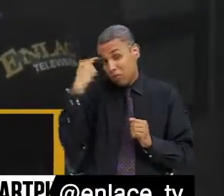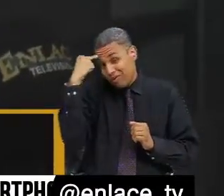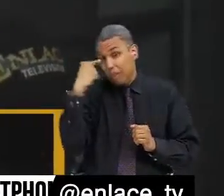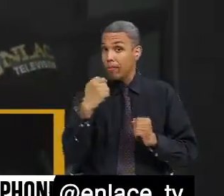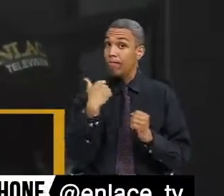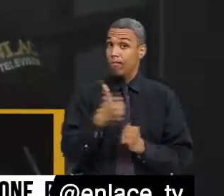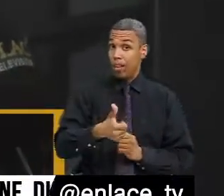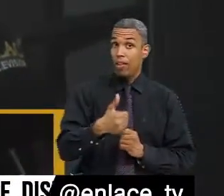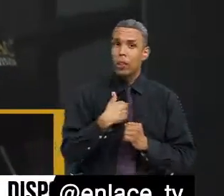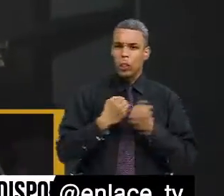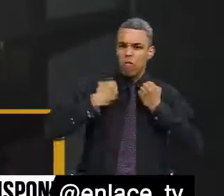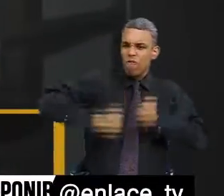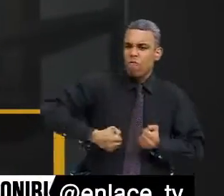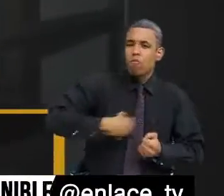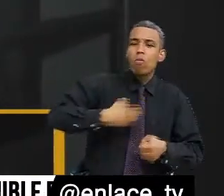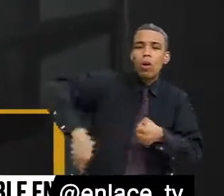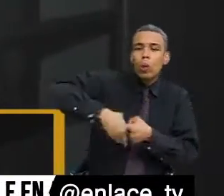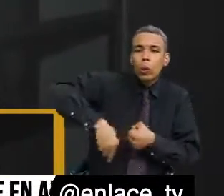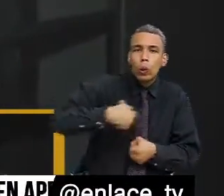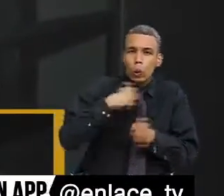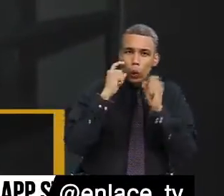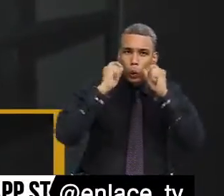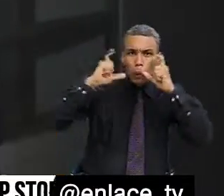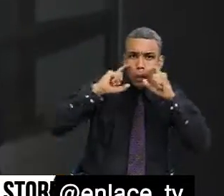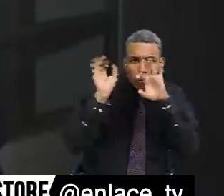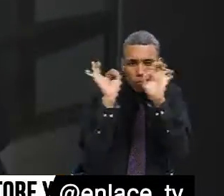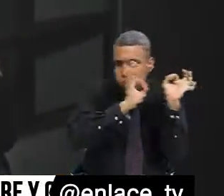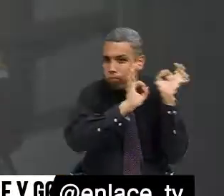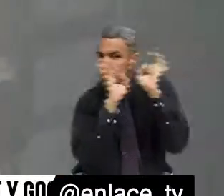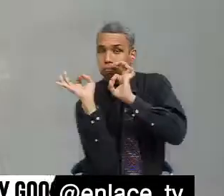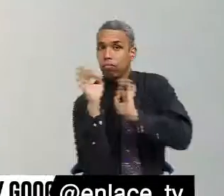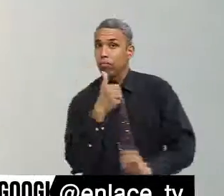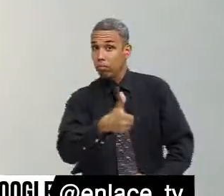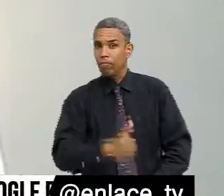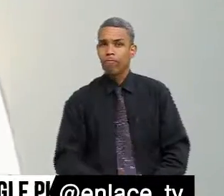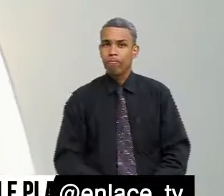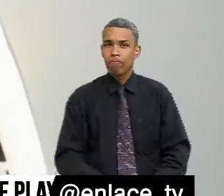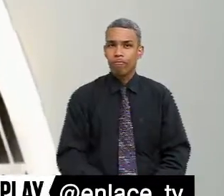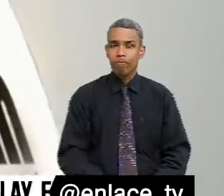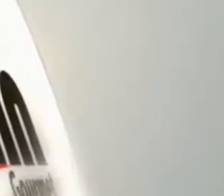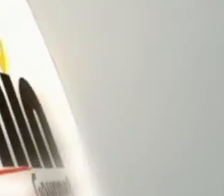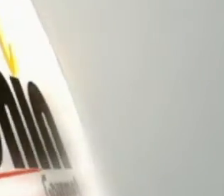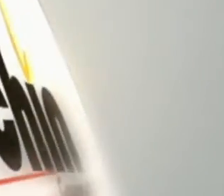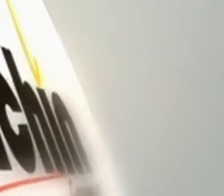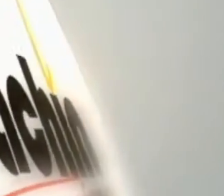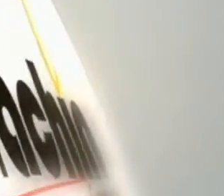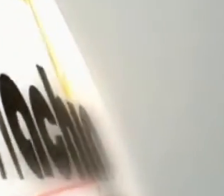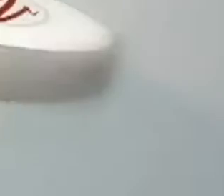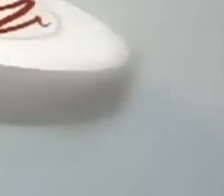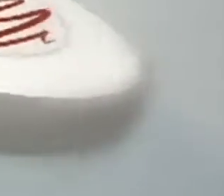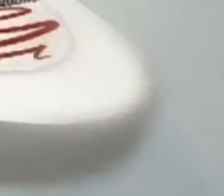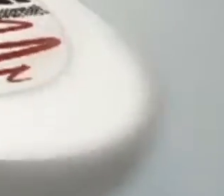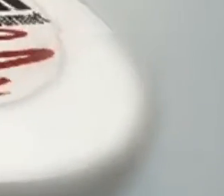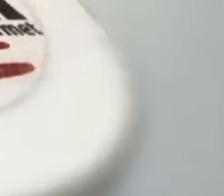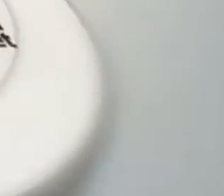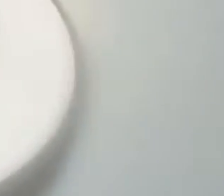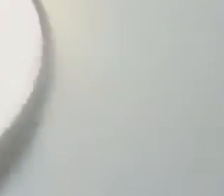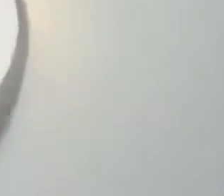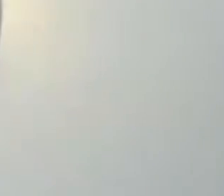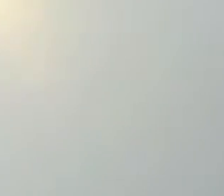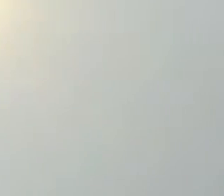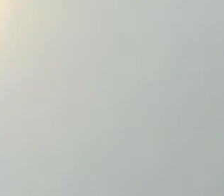equipo con fuerza, aguerrido y muy concentrado a la hora de defender. Hasta aquí los deportes, con el patrocinio de